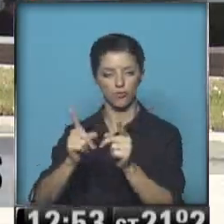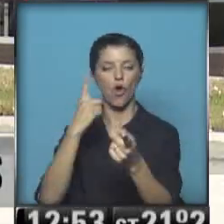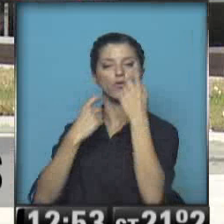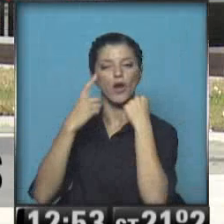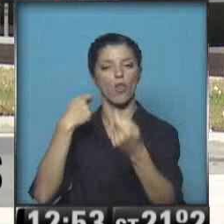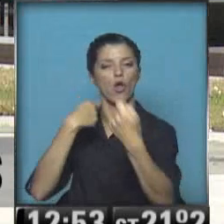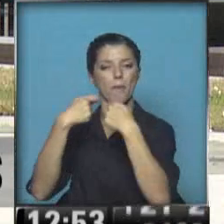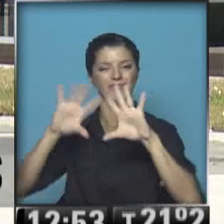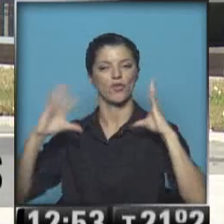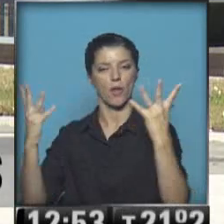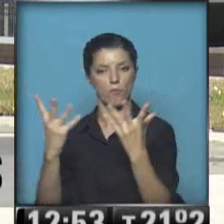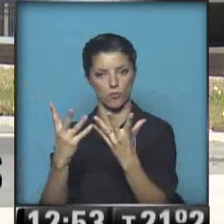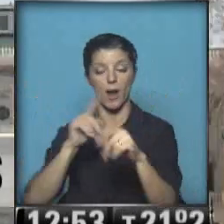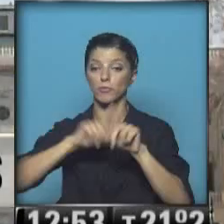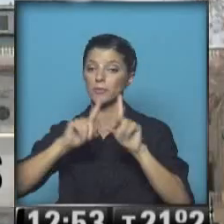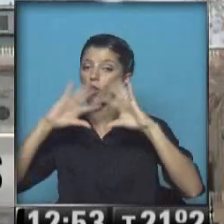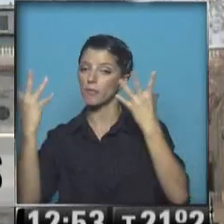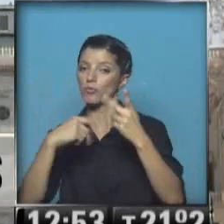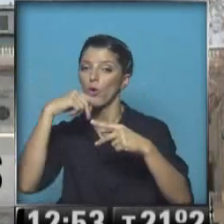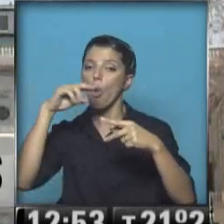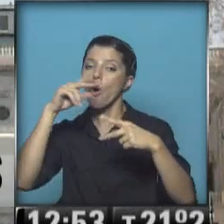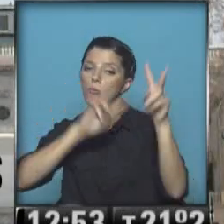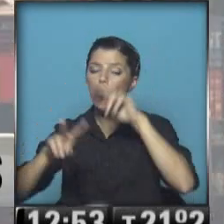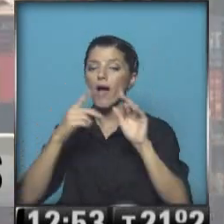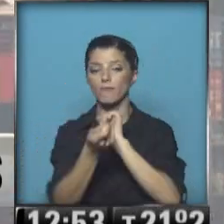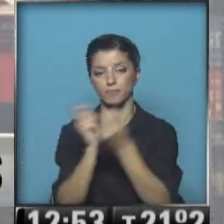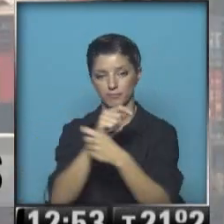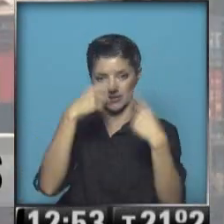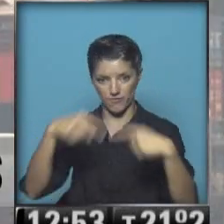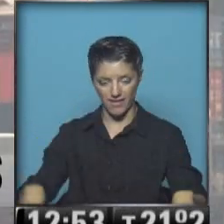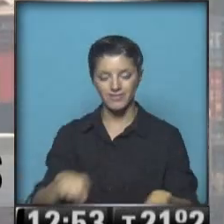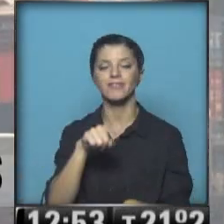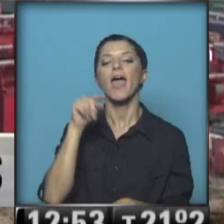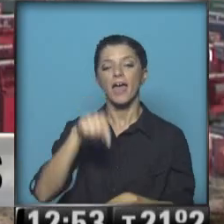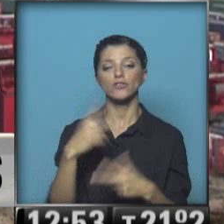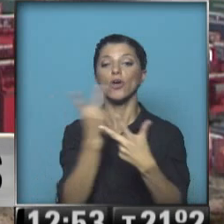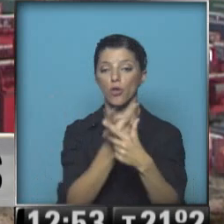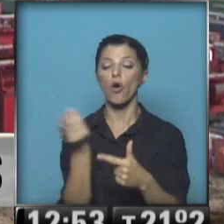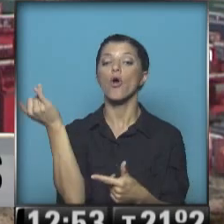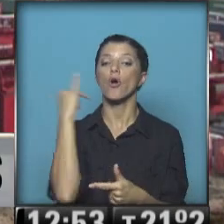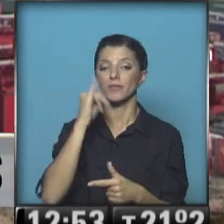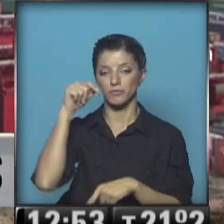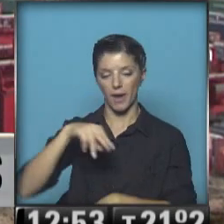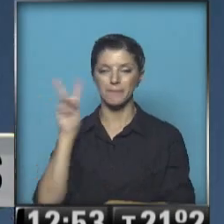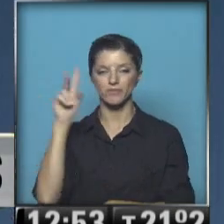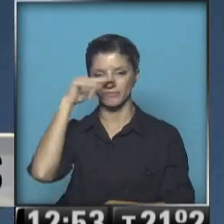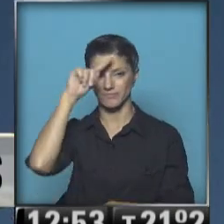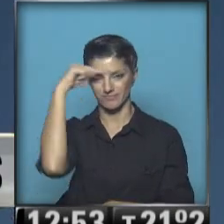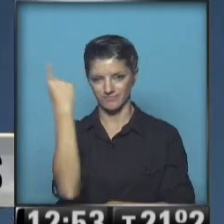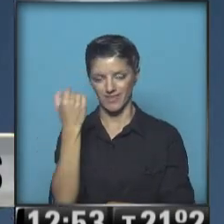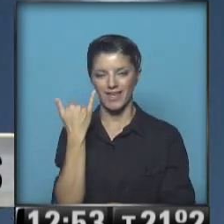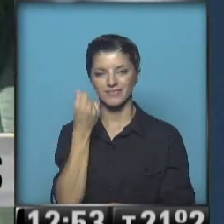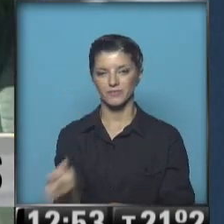mundo Apuesta por nuevas variantes todo esto y mucho más se lo contamos como siempre aquí en visión 7 internacional